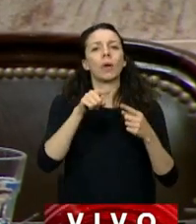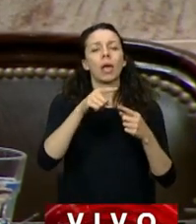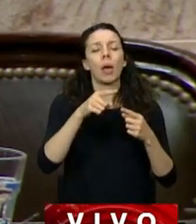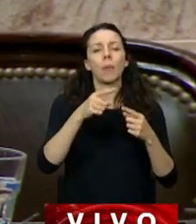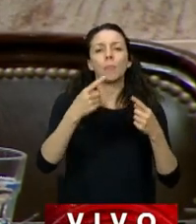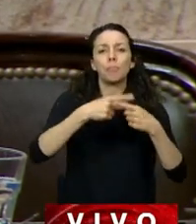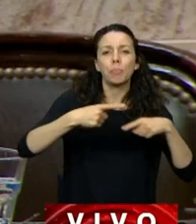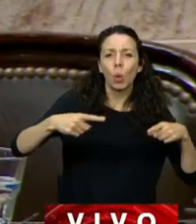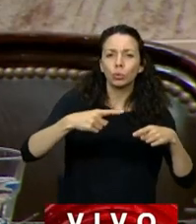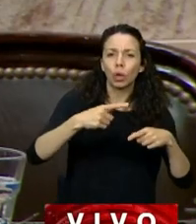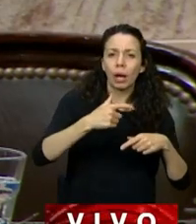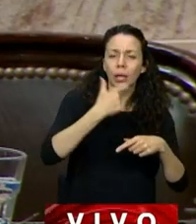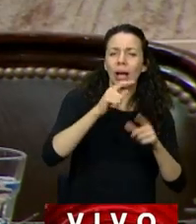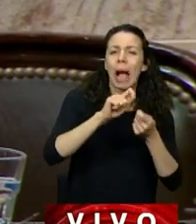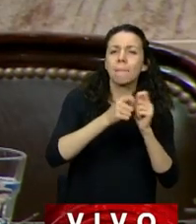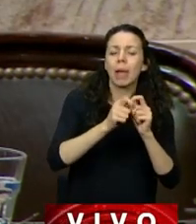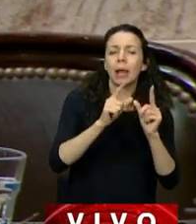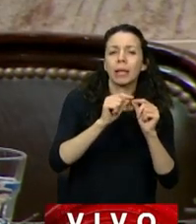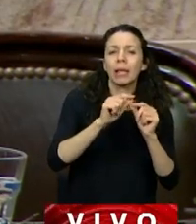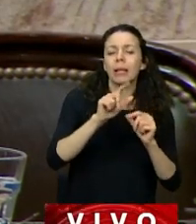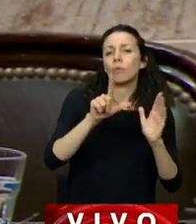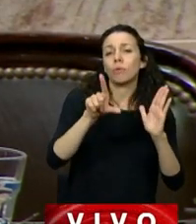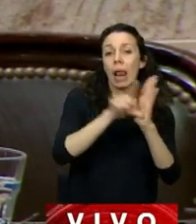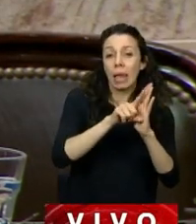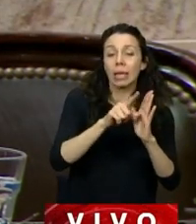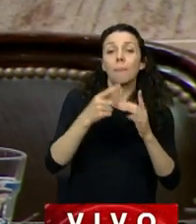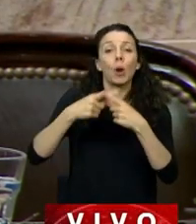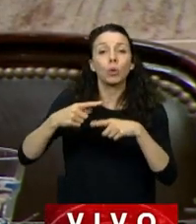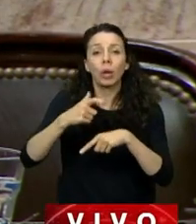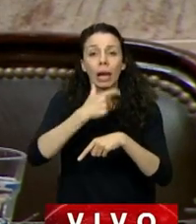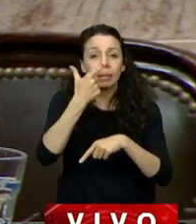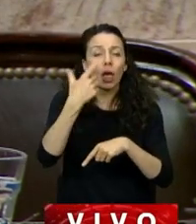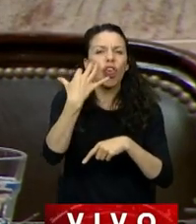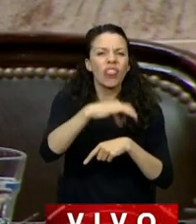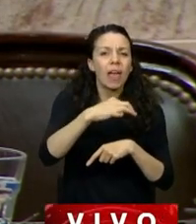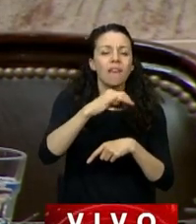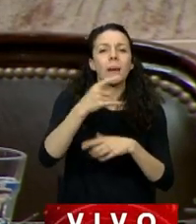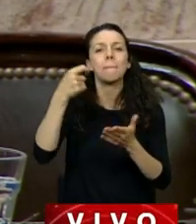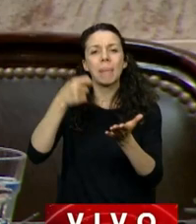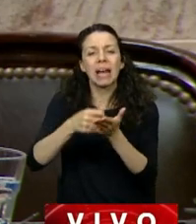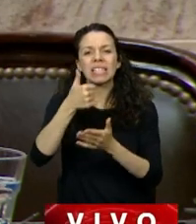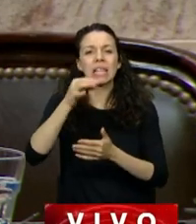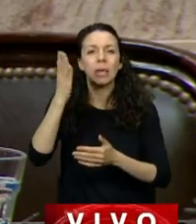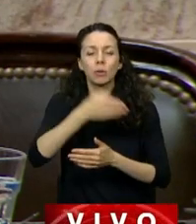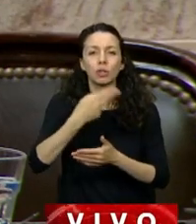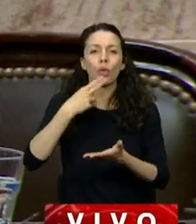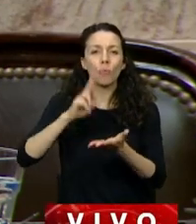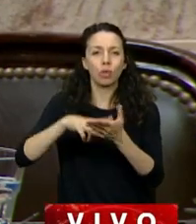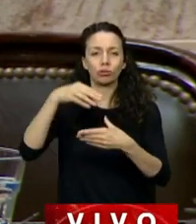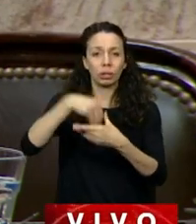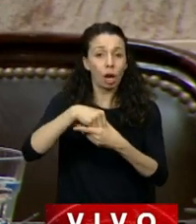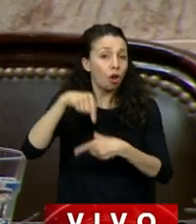modificar la ley 24/674 y que los productos calentados paguen el 60% impuesto interno que hoy no pagan